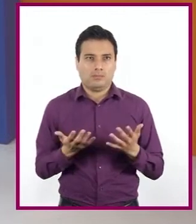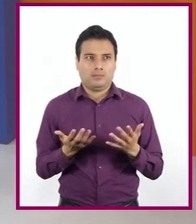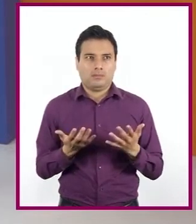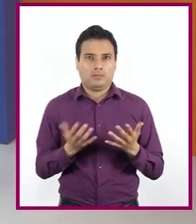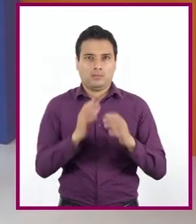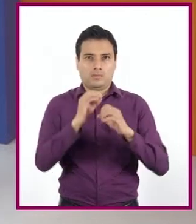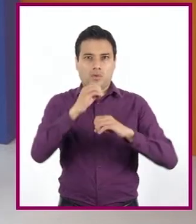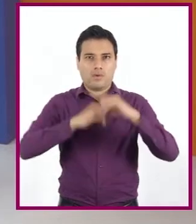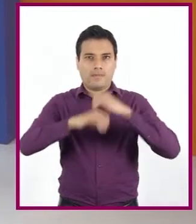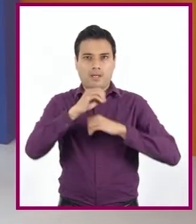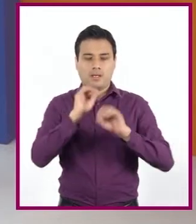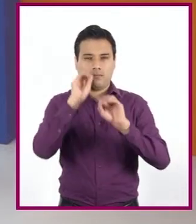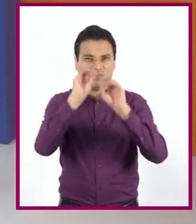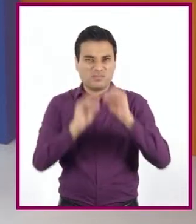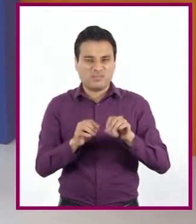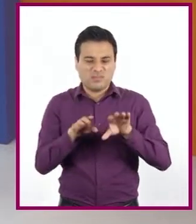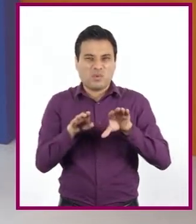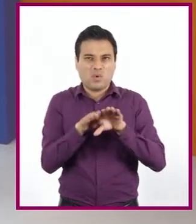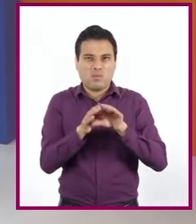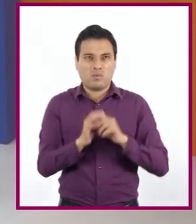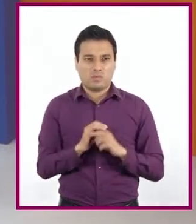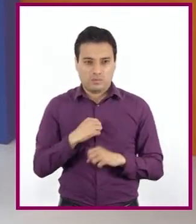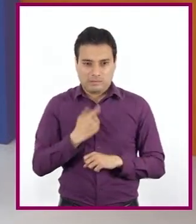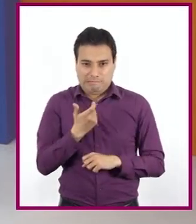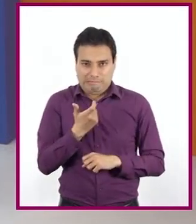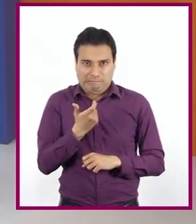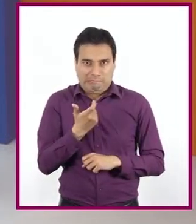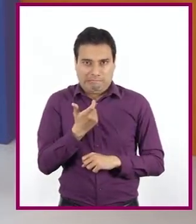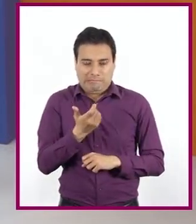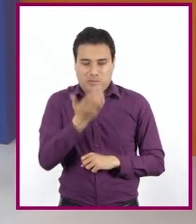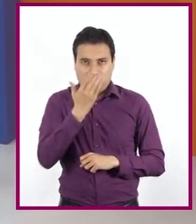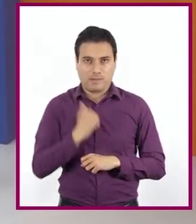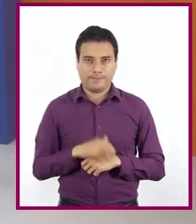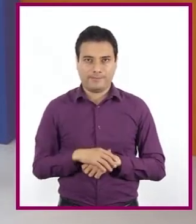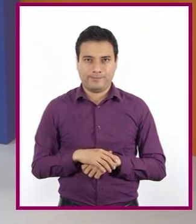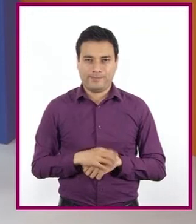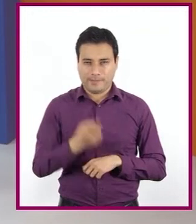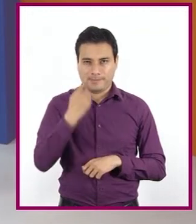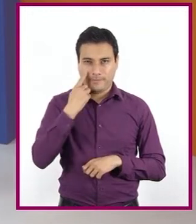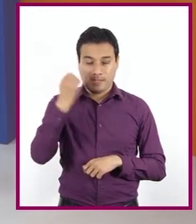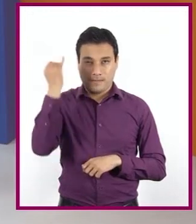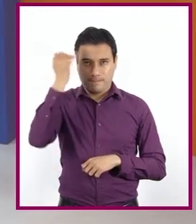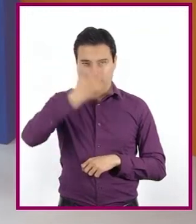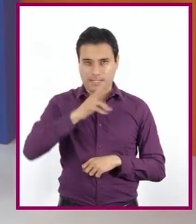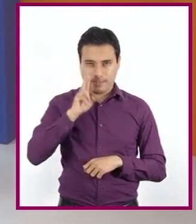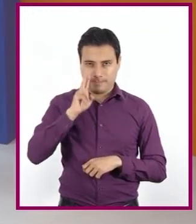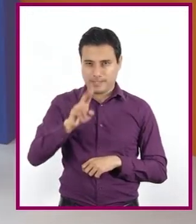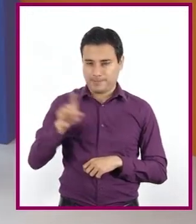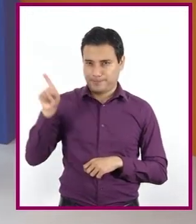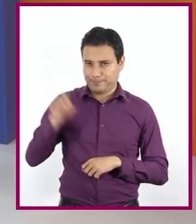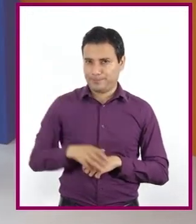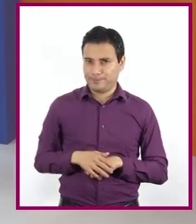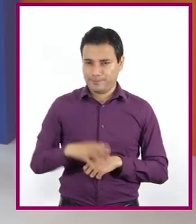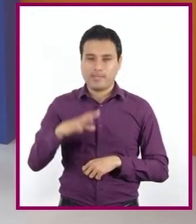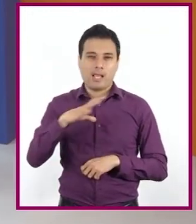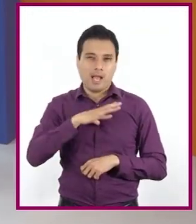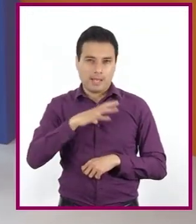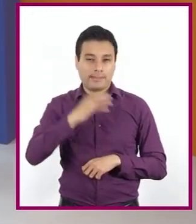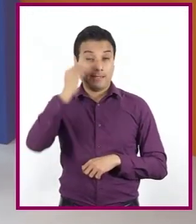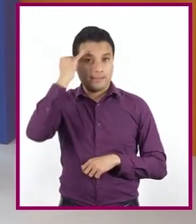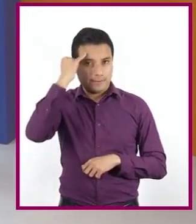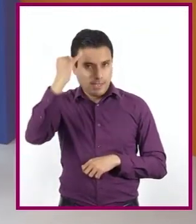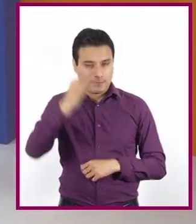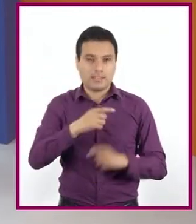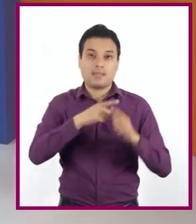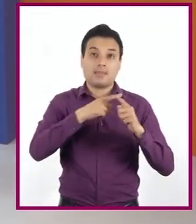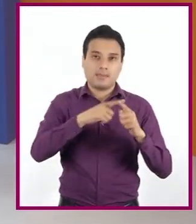ideas, de acuerdo con su presupuesto. En las siguientes imágenes podemos ver algunas maneras en las que nuestras